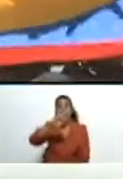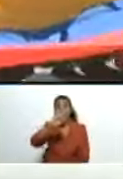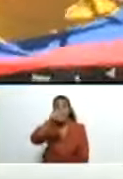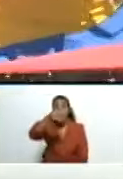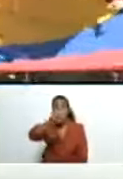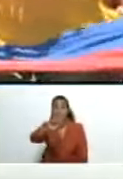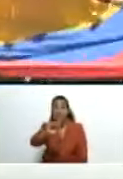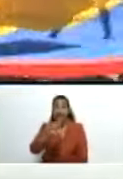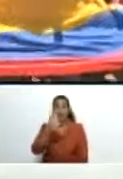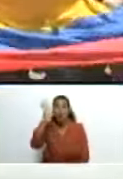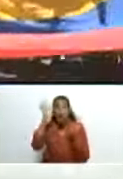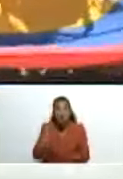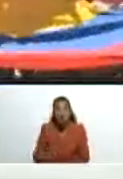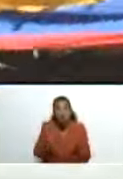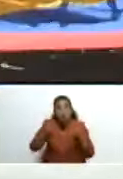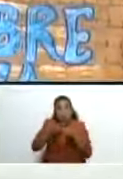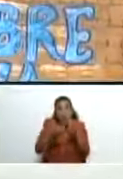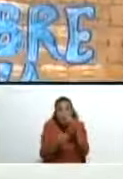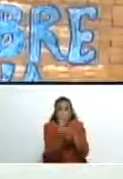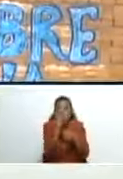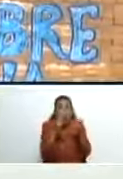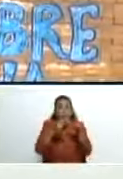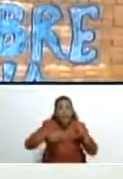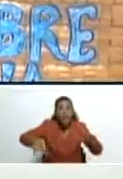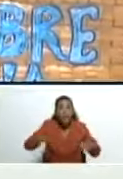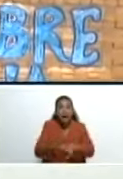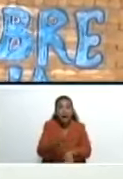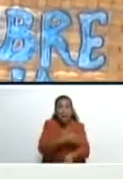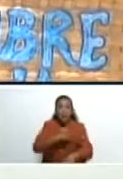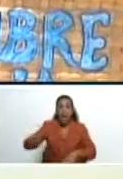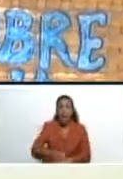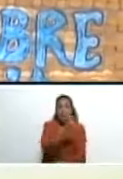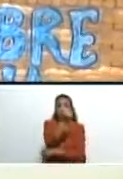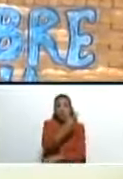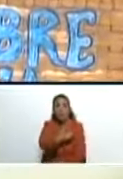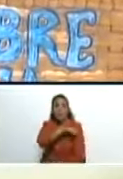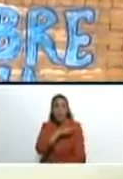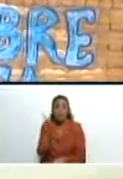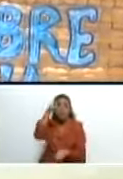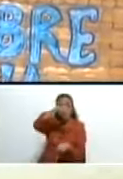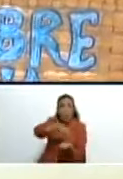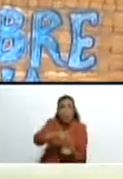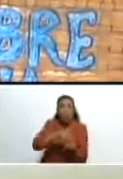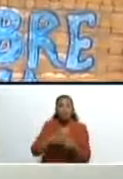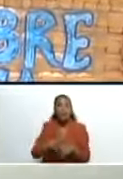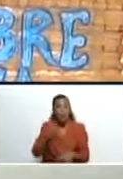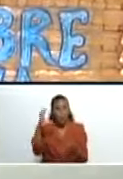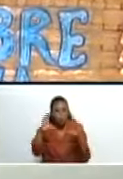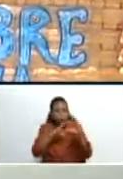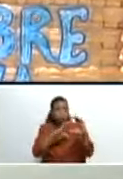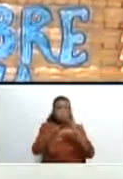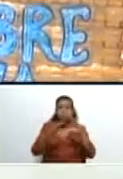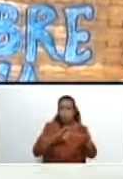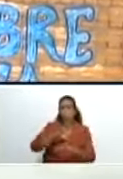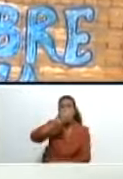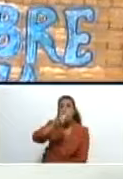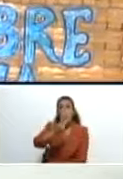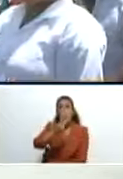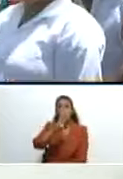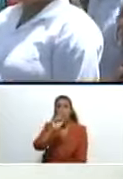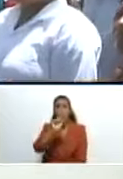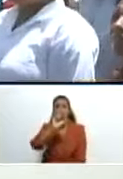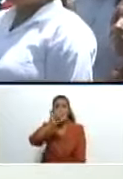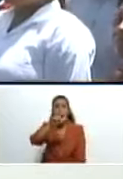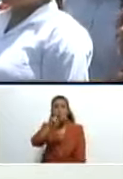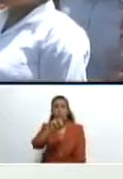el Caribe original que hablaban los pueblos indígenas, sí, y presidente, con los cuales se entendían con el pueblo guayú,